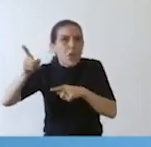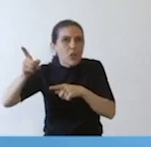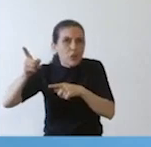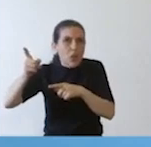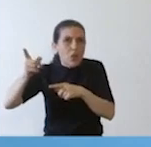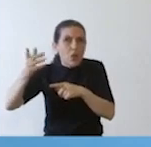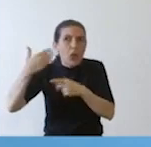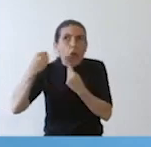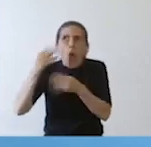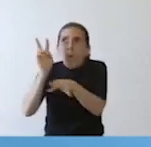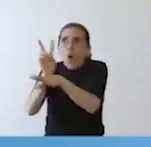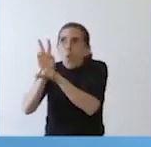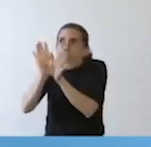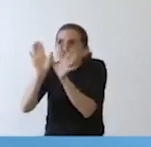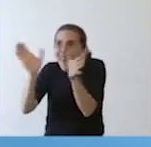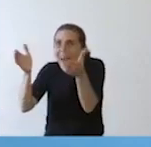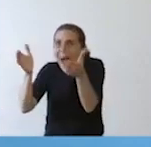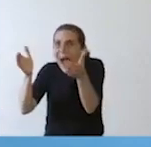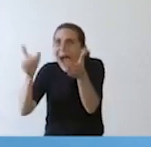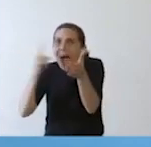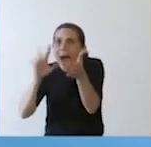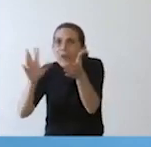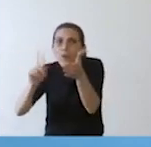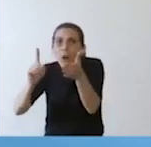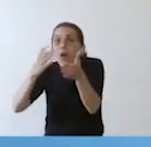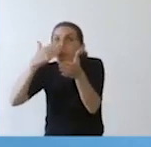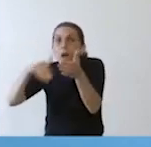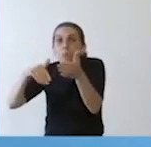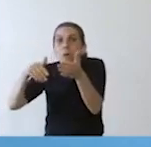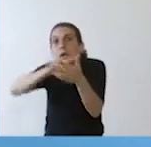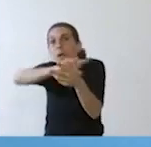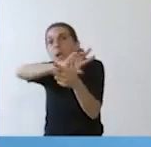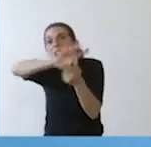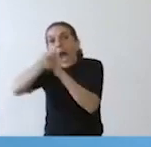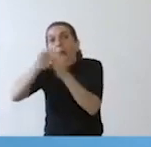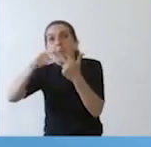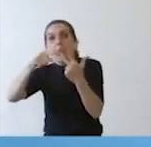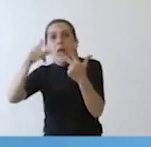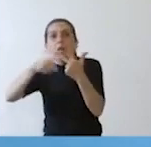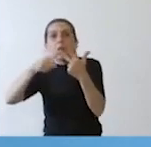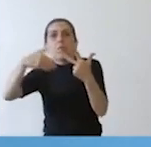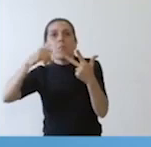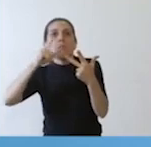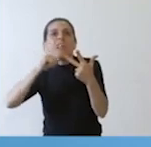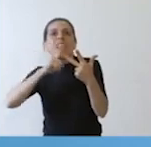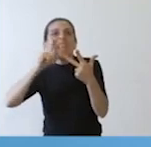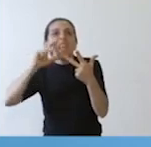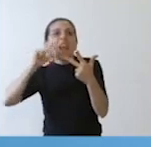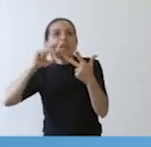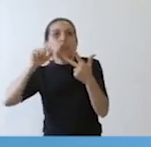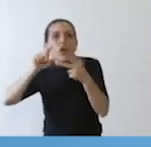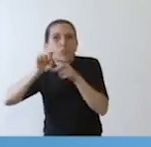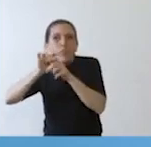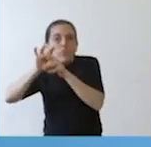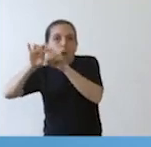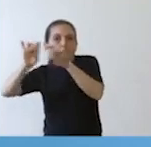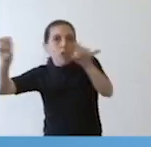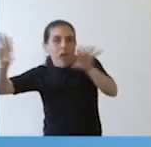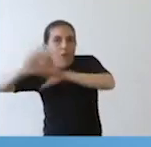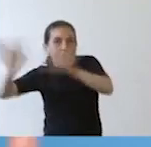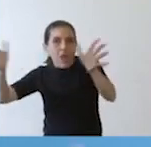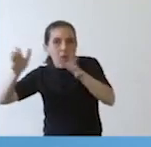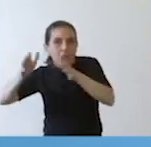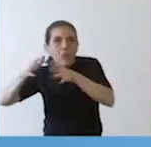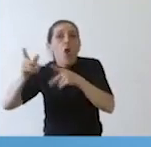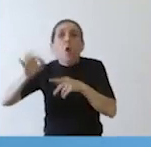de contener, y por lo tanto se pasa a la fase de mitigación. Pero a veces en un país eso puede ocurrir en un municipio, puede ocurrir